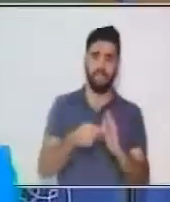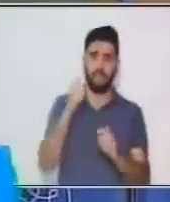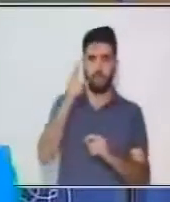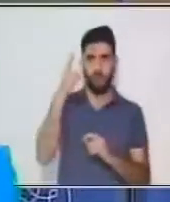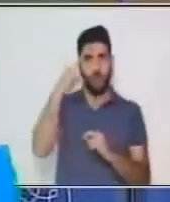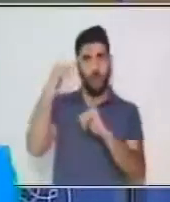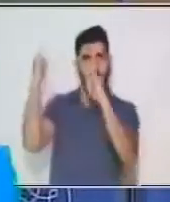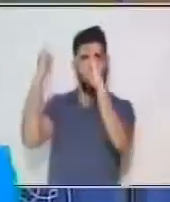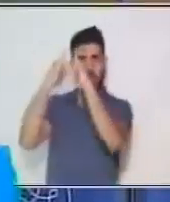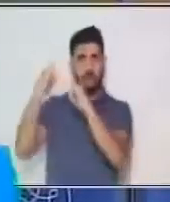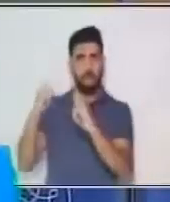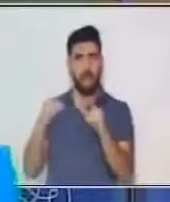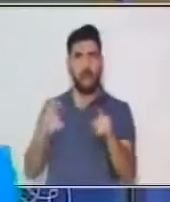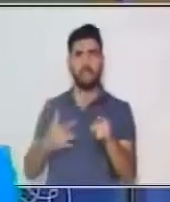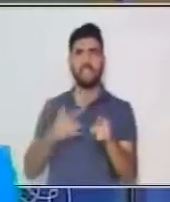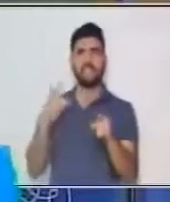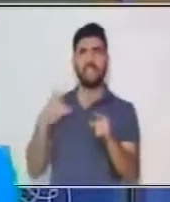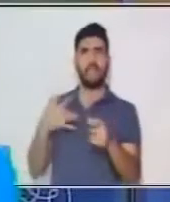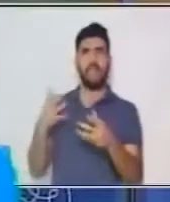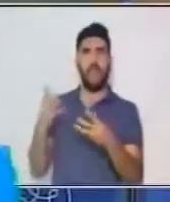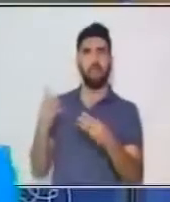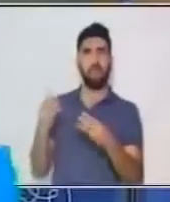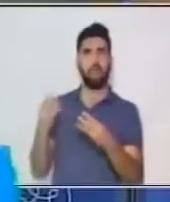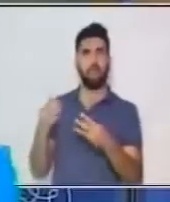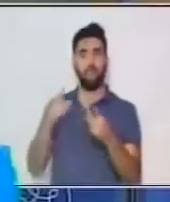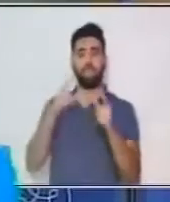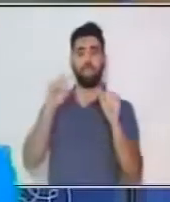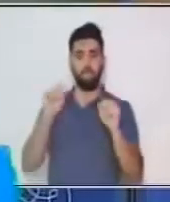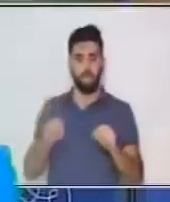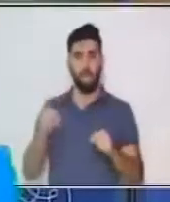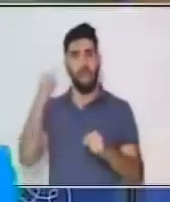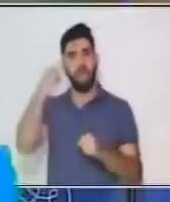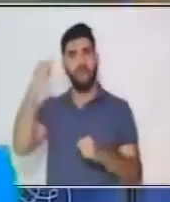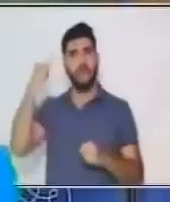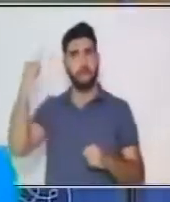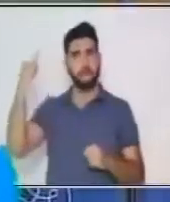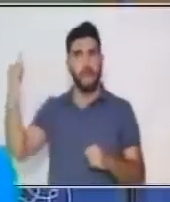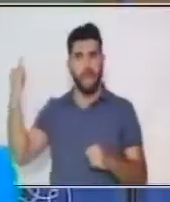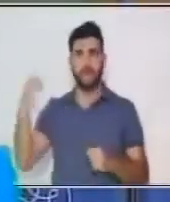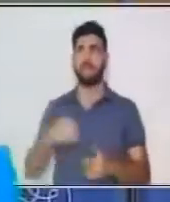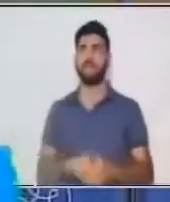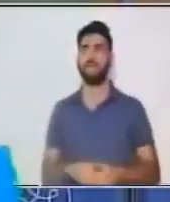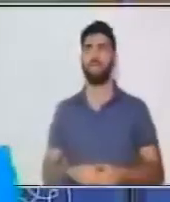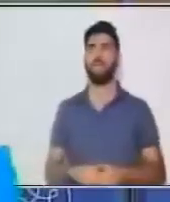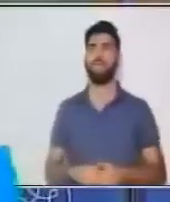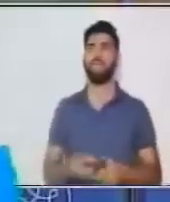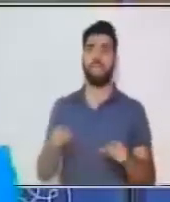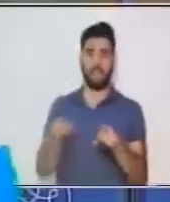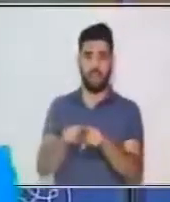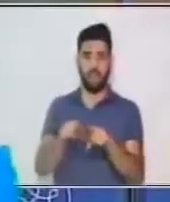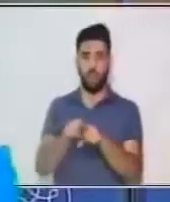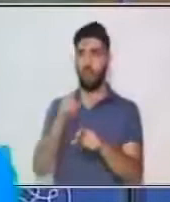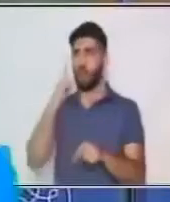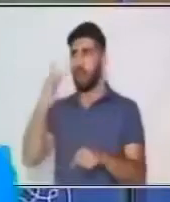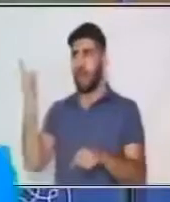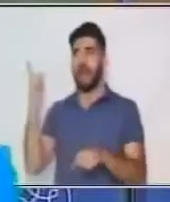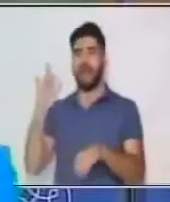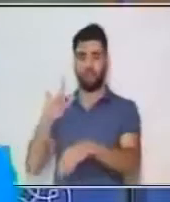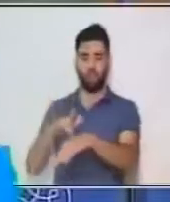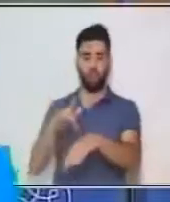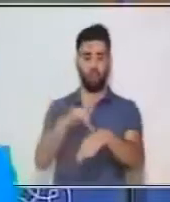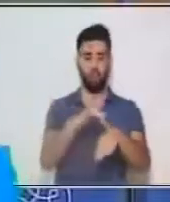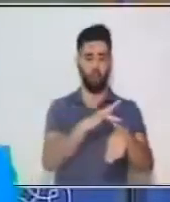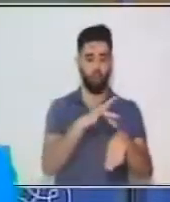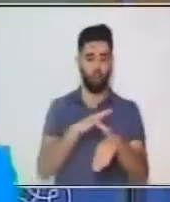sensoriales. Cuando te dicen una palabra y tú te puedes imaginar a qué se refieren. Y el sentido del tacto lo vamos a ubicar en este